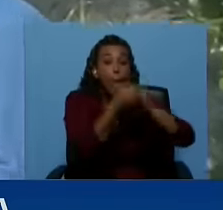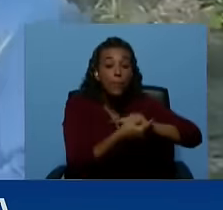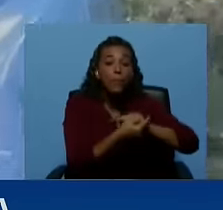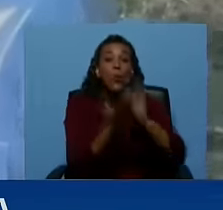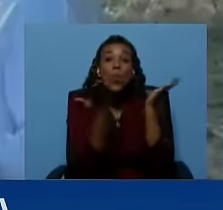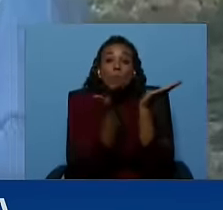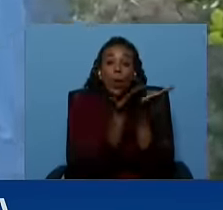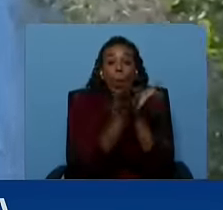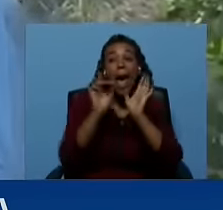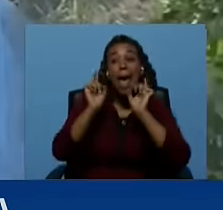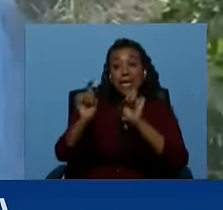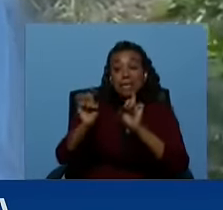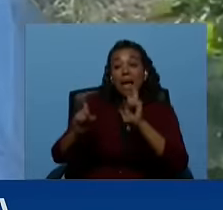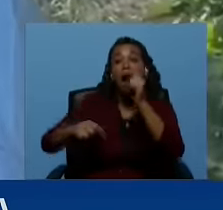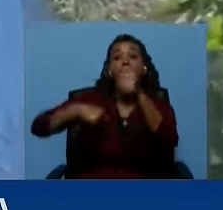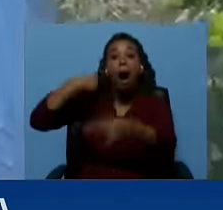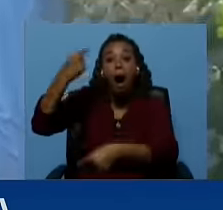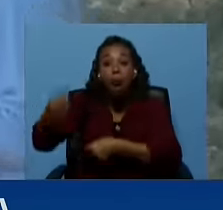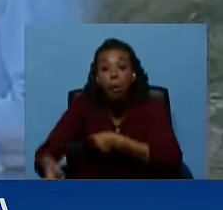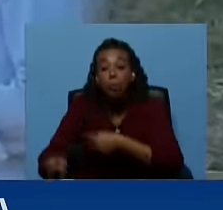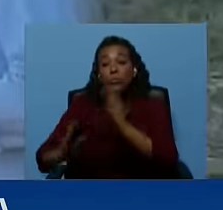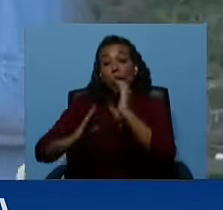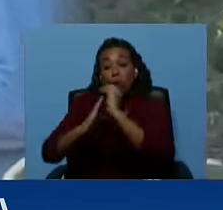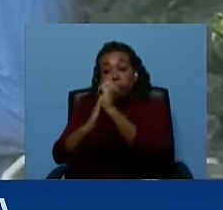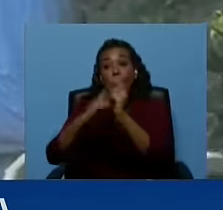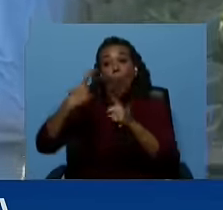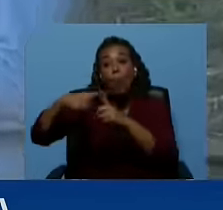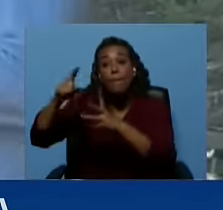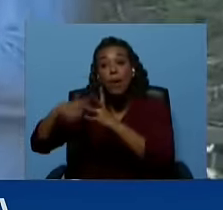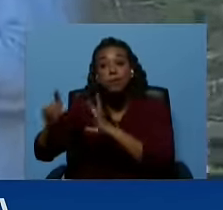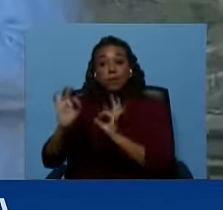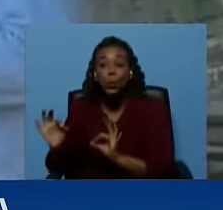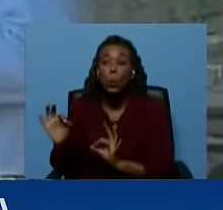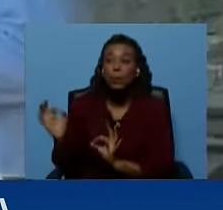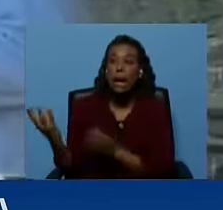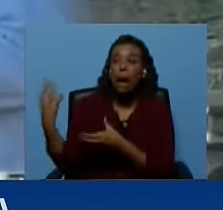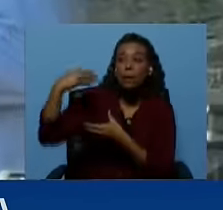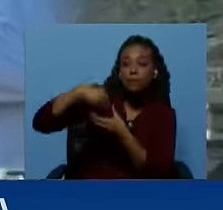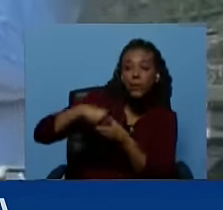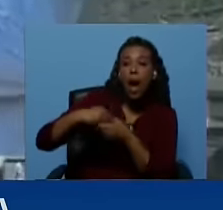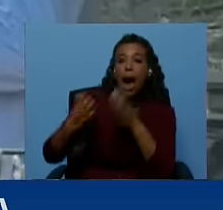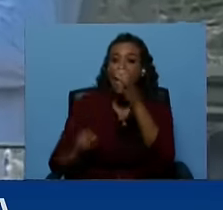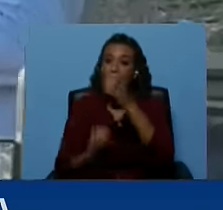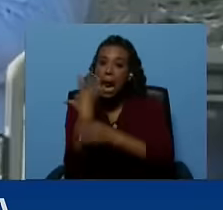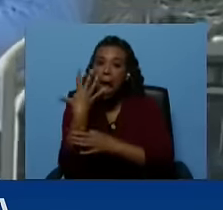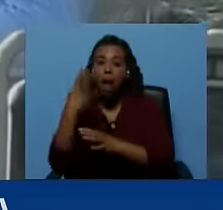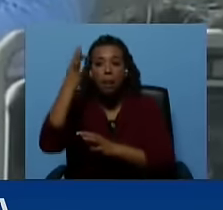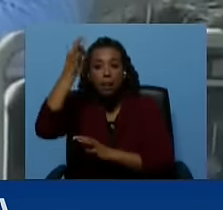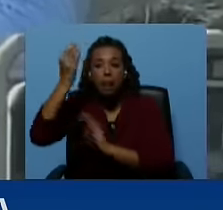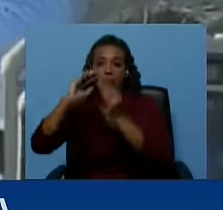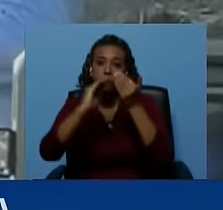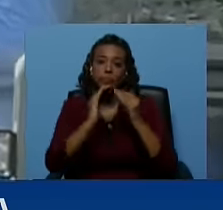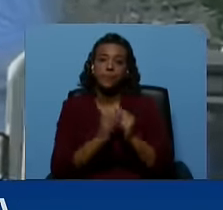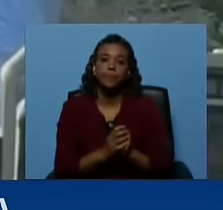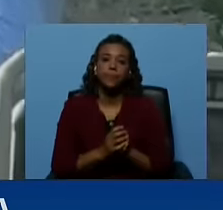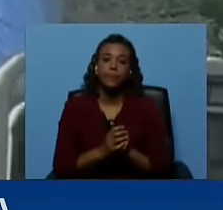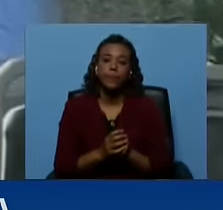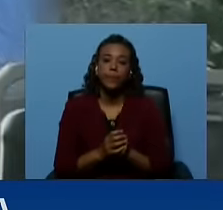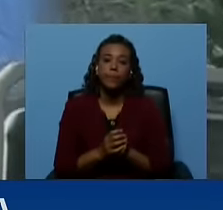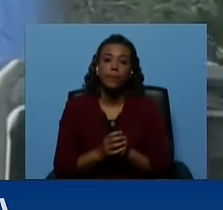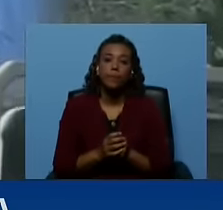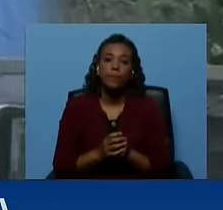escuela de formación de líderes de Voceros y voceras de los consejos comunales líderes y lideresas